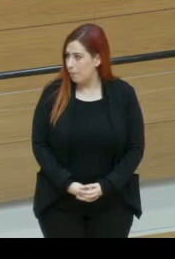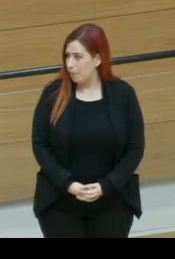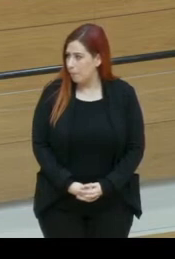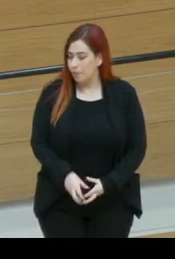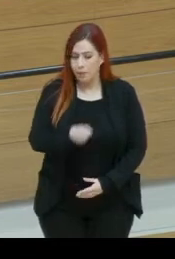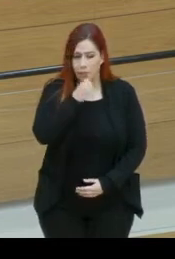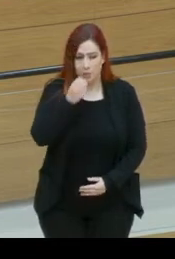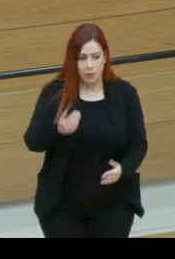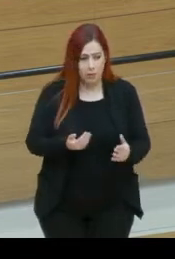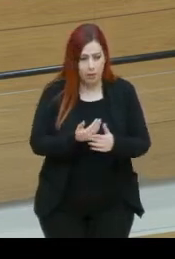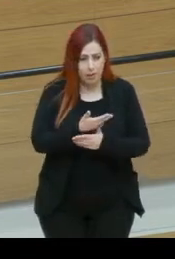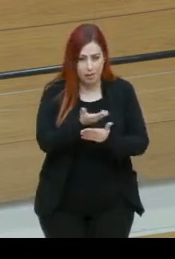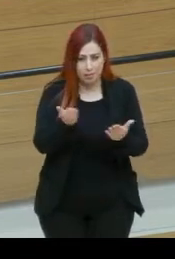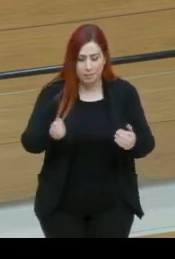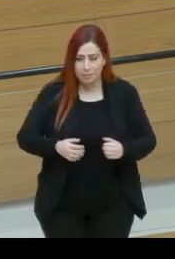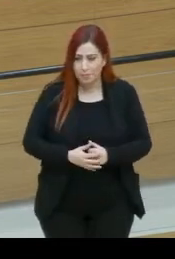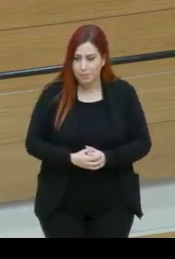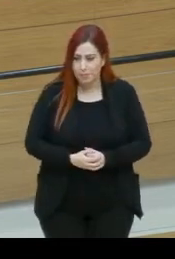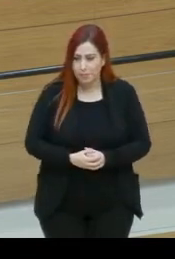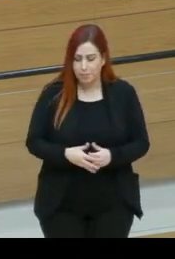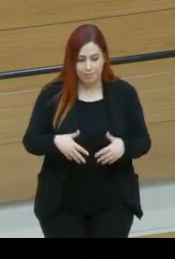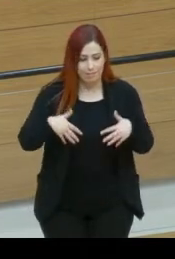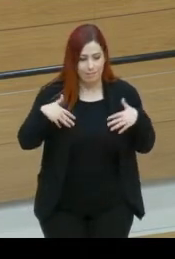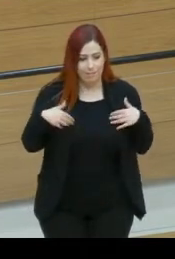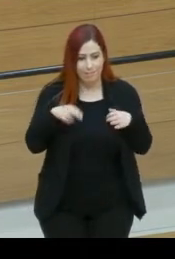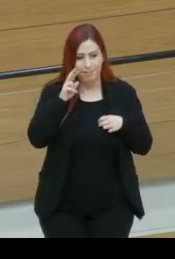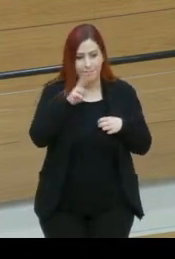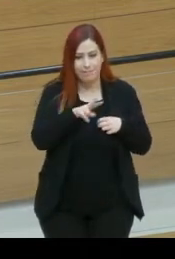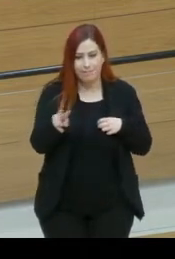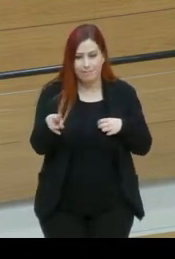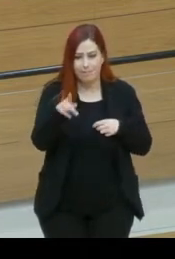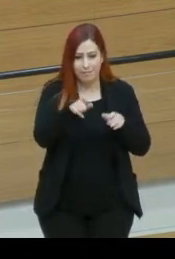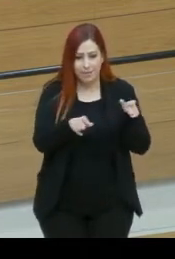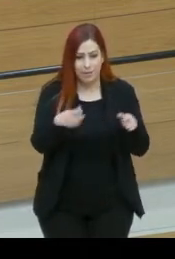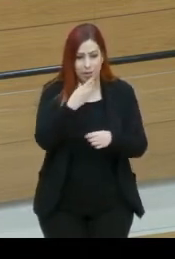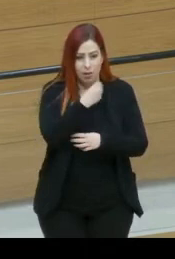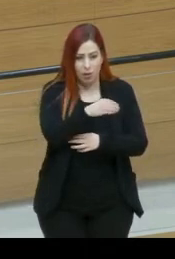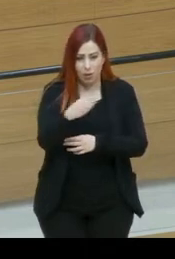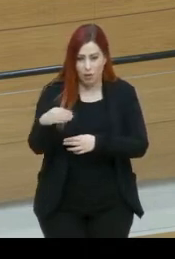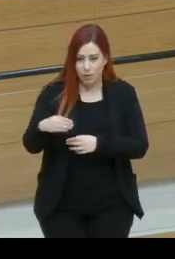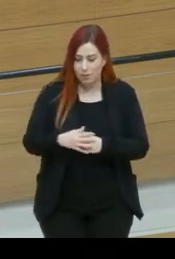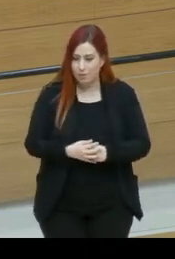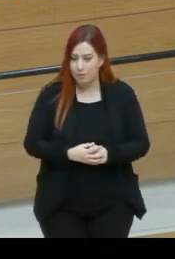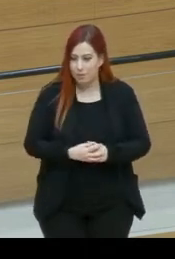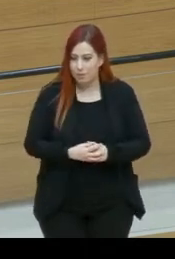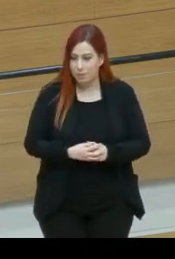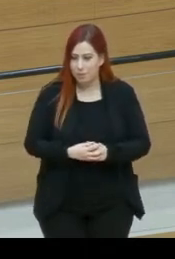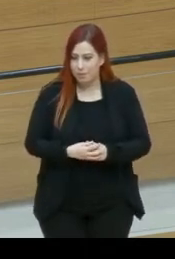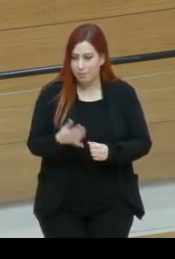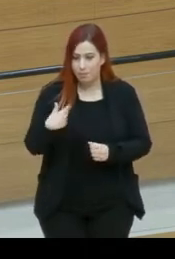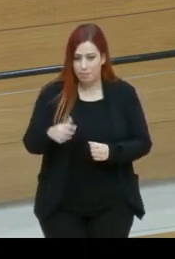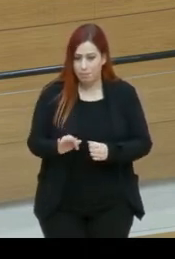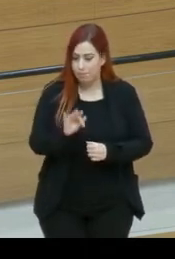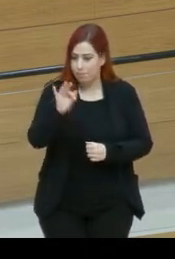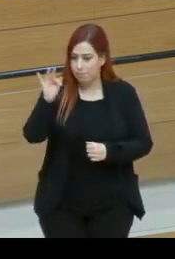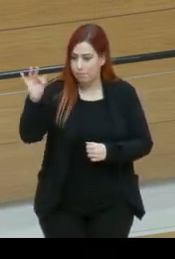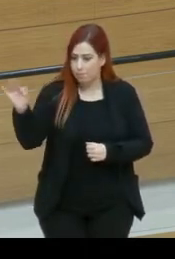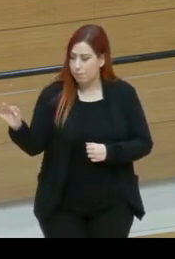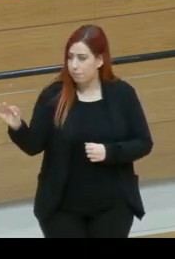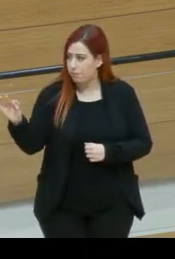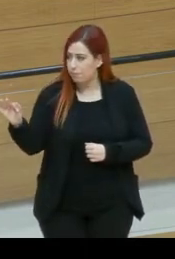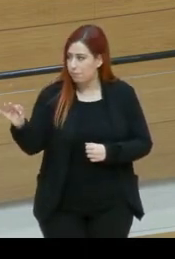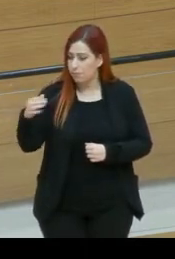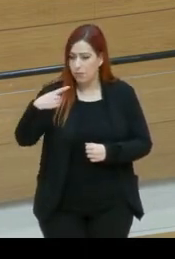Hola, buenos días. Qué alegría de ver tantas caras jóvenes. Y vamos a dar el turno de palabra